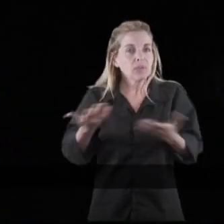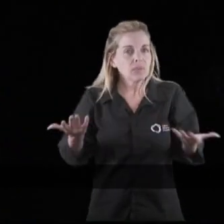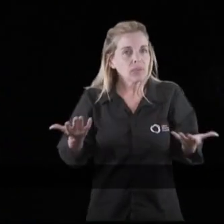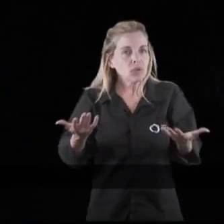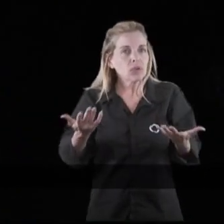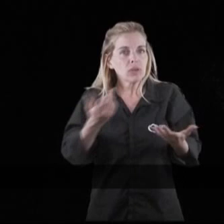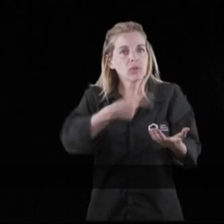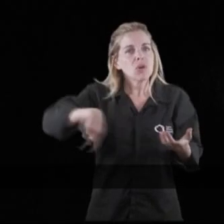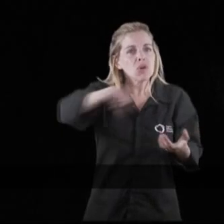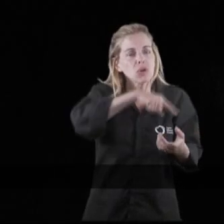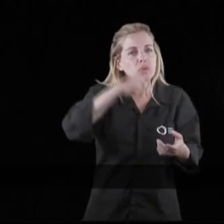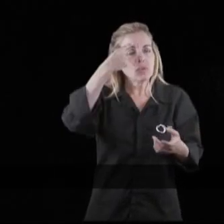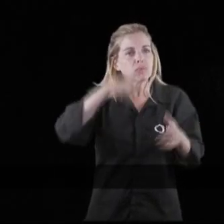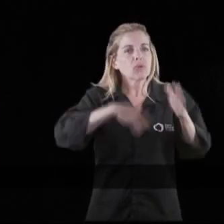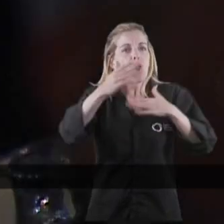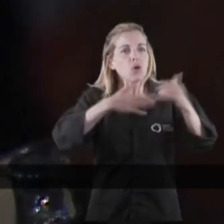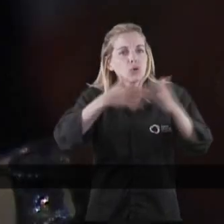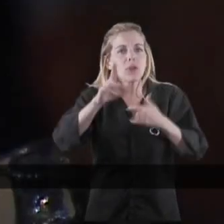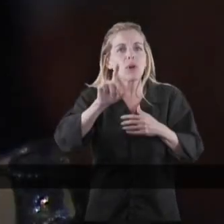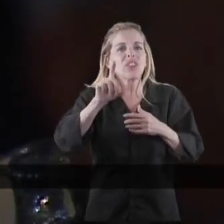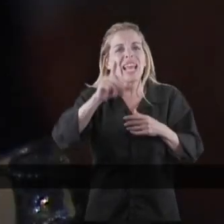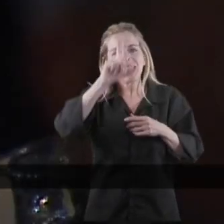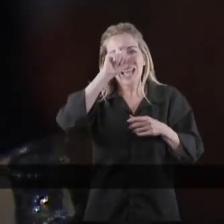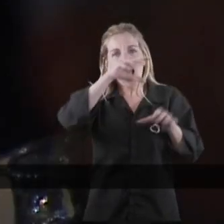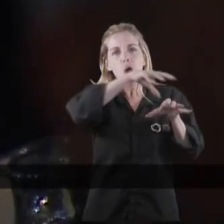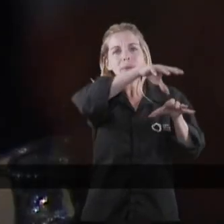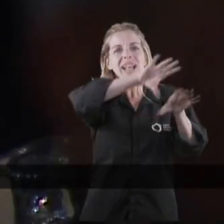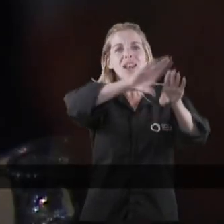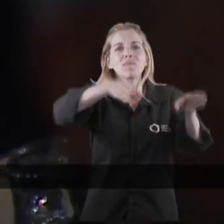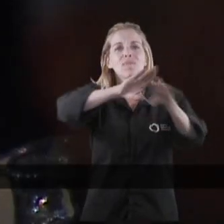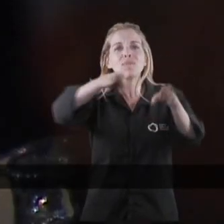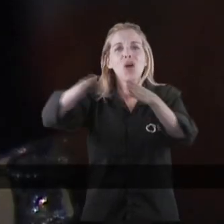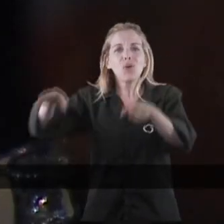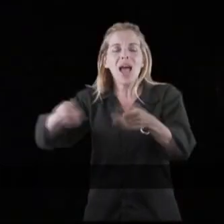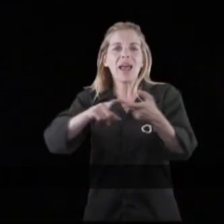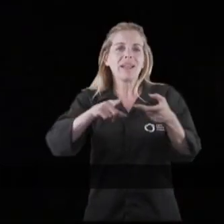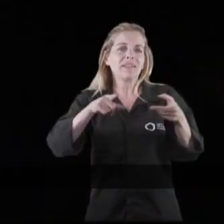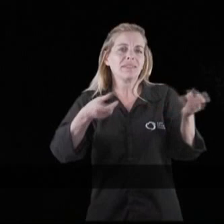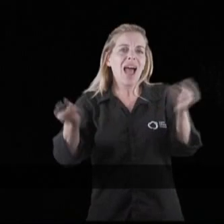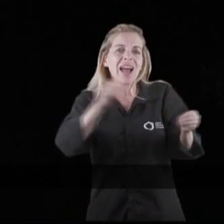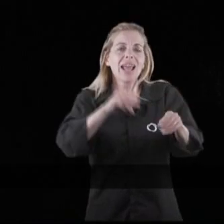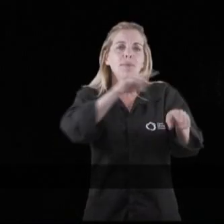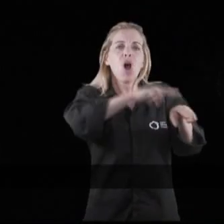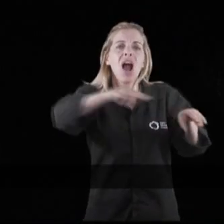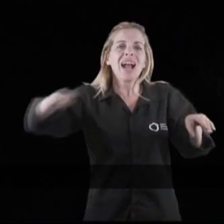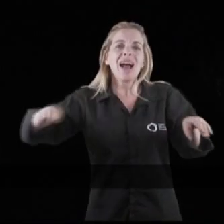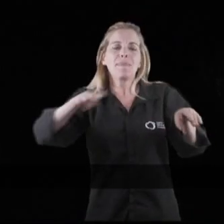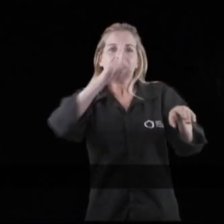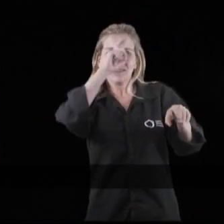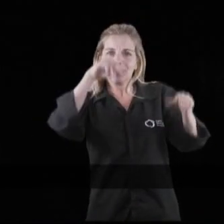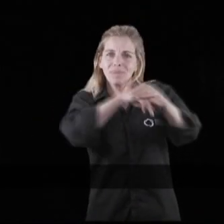Hicimos más de 30 hospitales modulares, pusimos más de 4.000 camas de terapia intensiva y pudimos